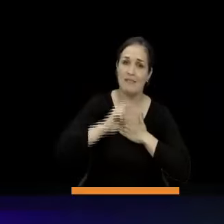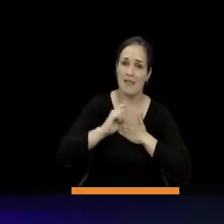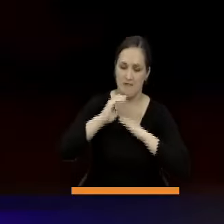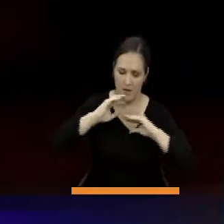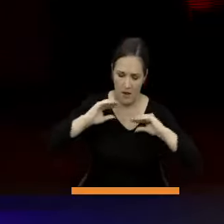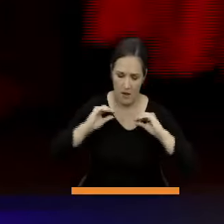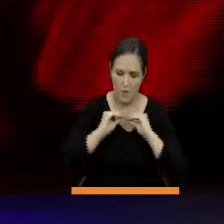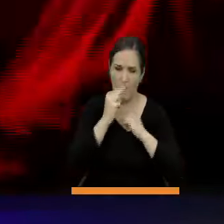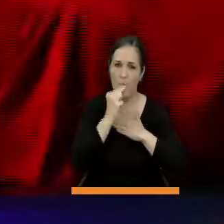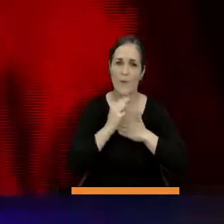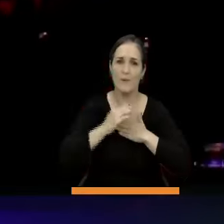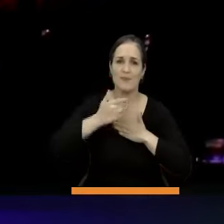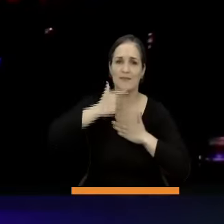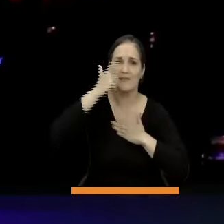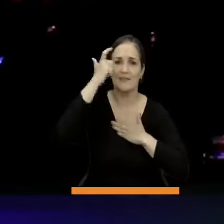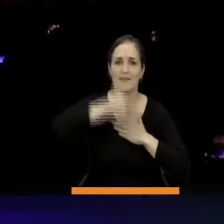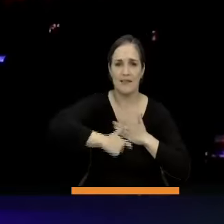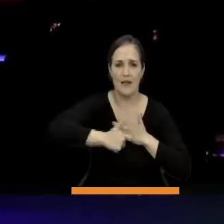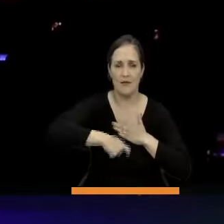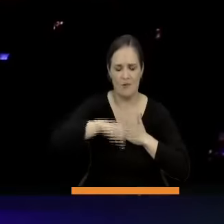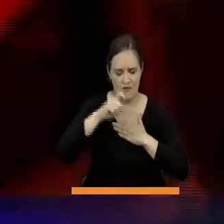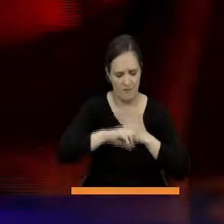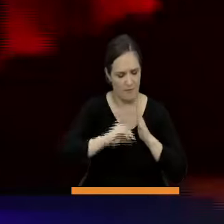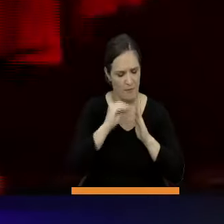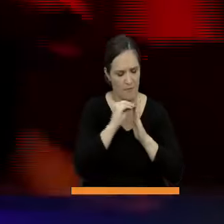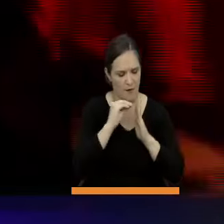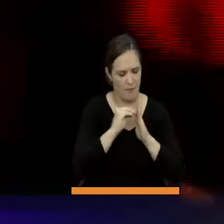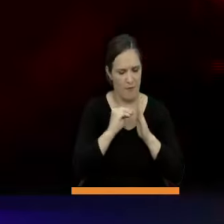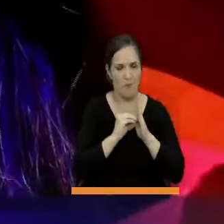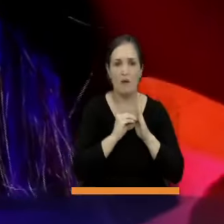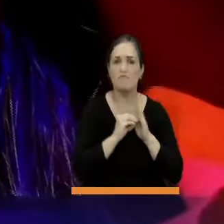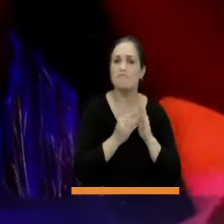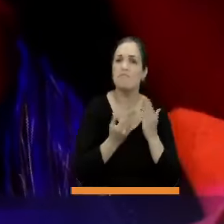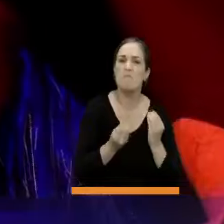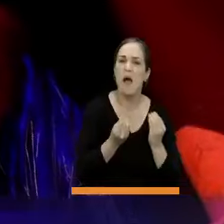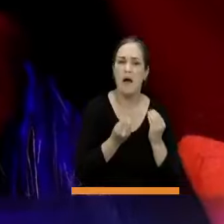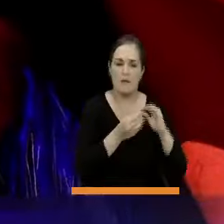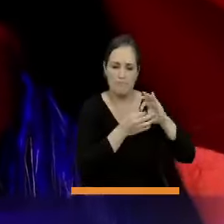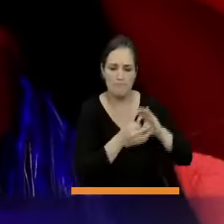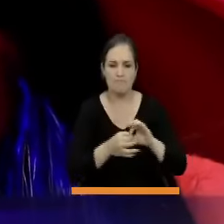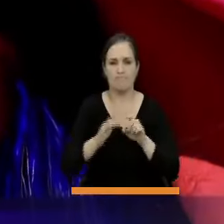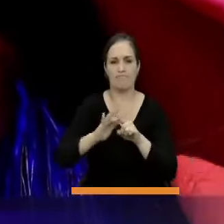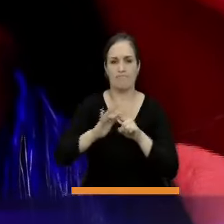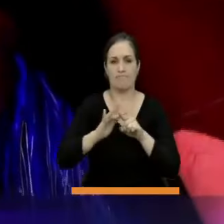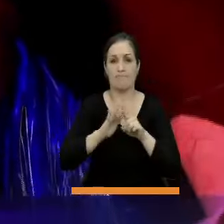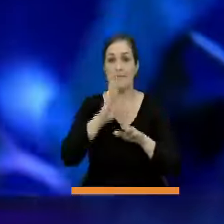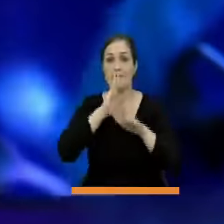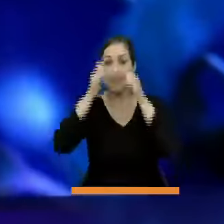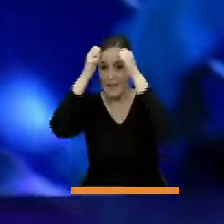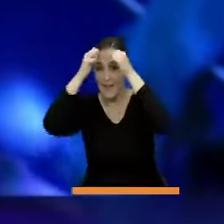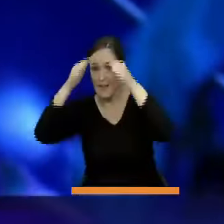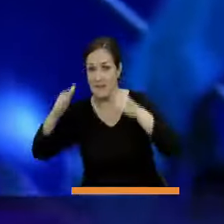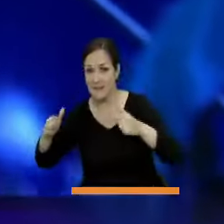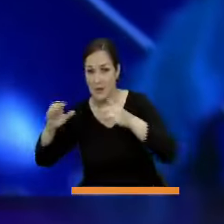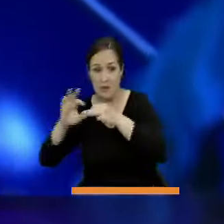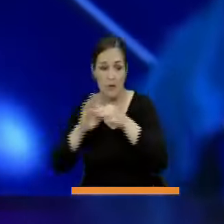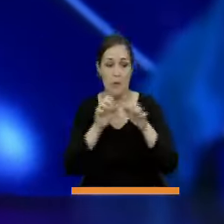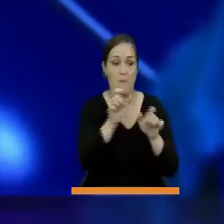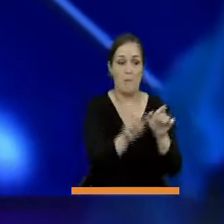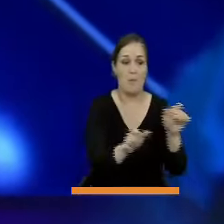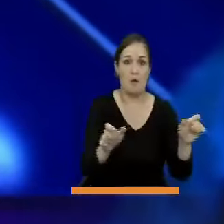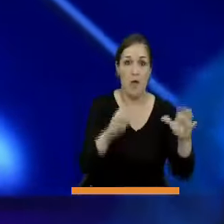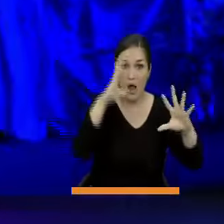serio en la implementación de estas políticas ambientales, tanto el Estado como también las poblaciones indígenas. Si hay un